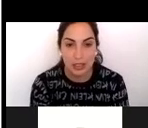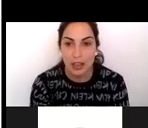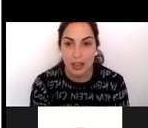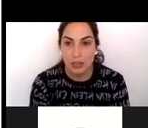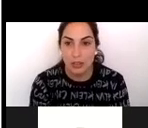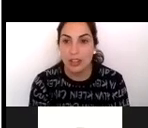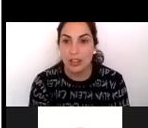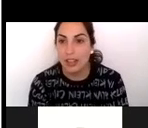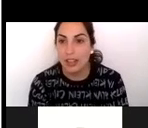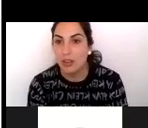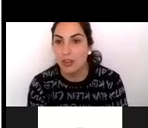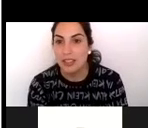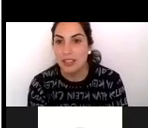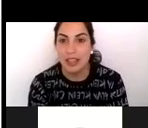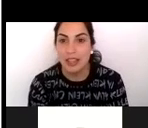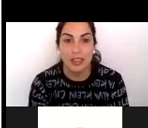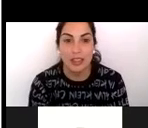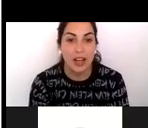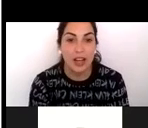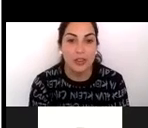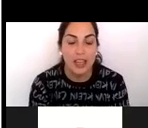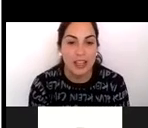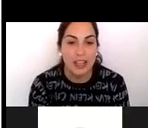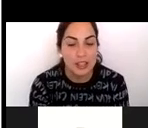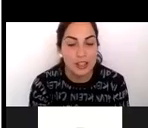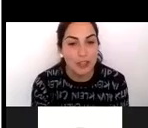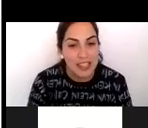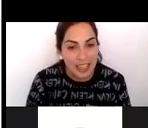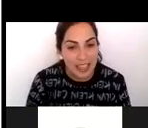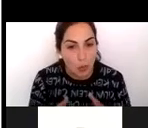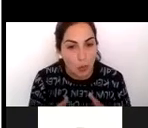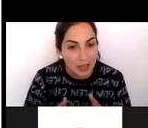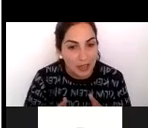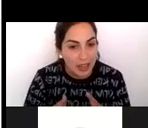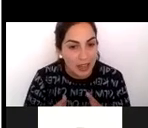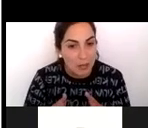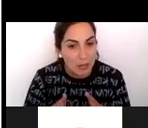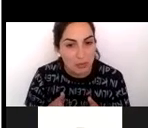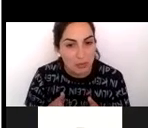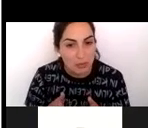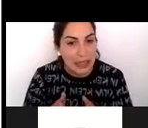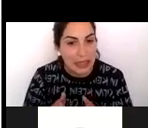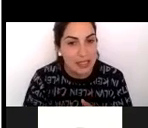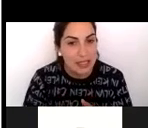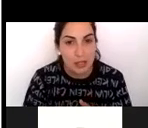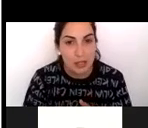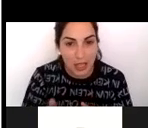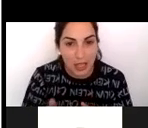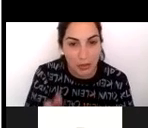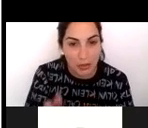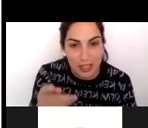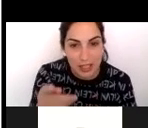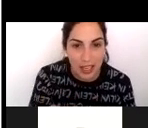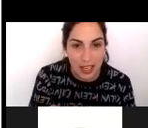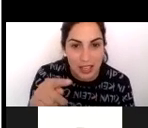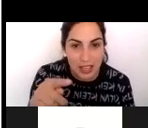ya, donde ellos estaban, claro, ahí dice Carla, estaban enojados, entonces, fíjense que la cuarta me dice el resultado, porque